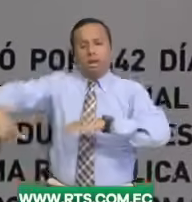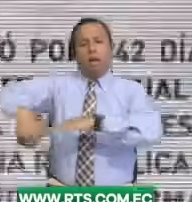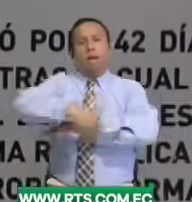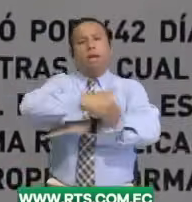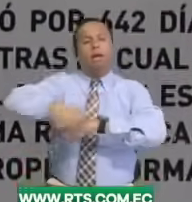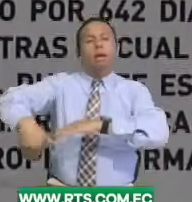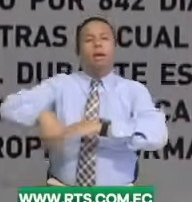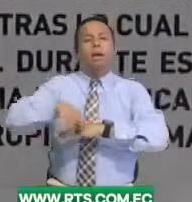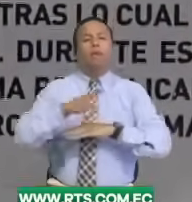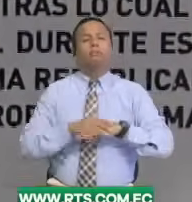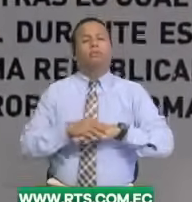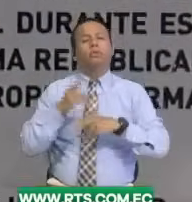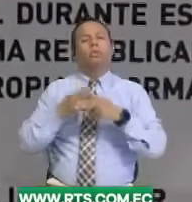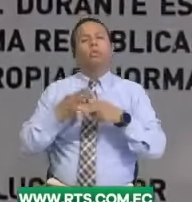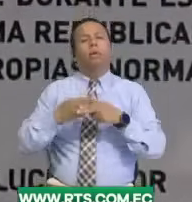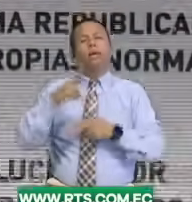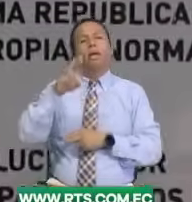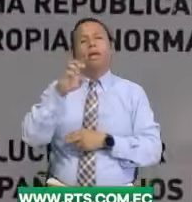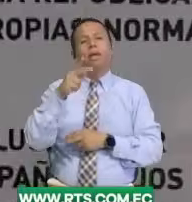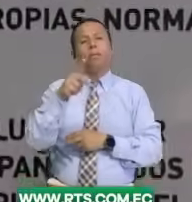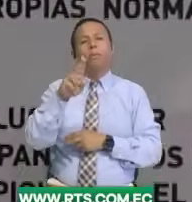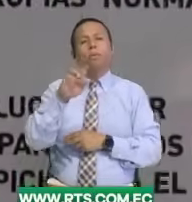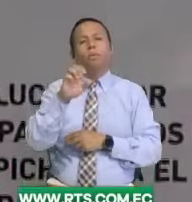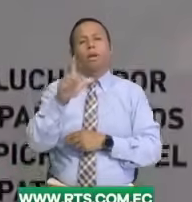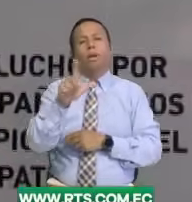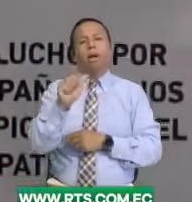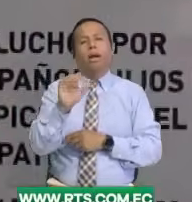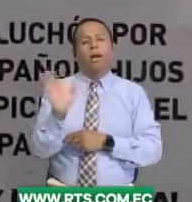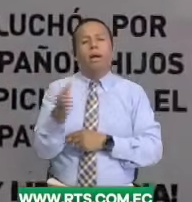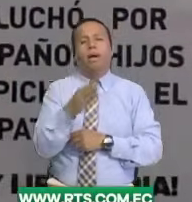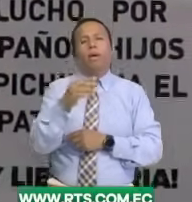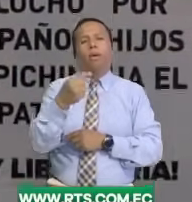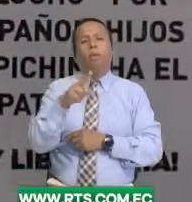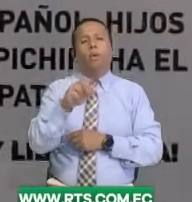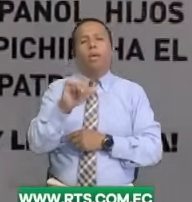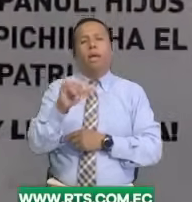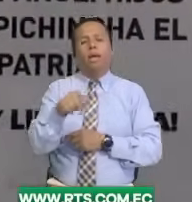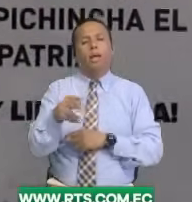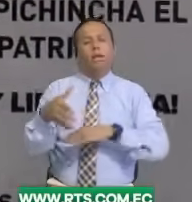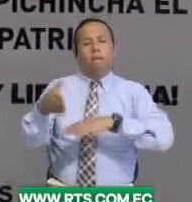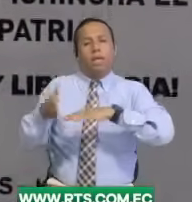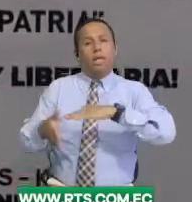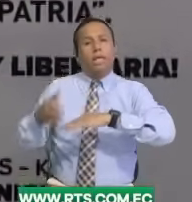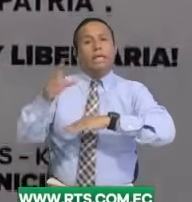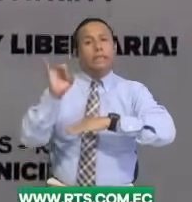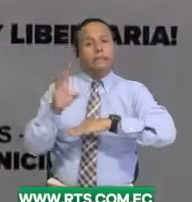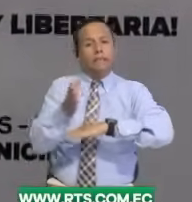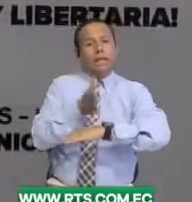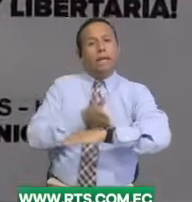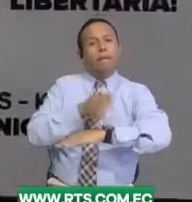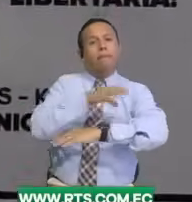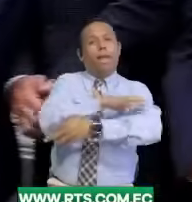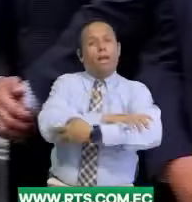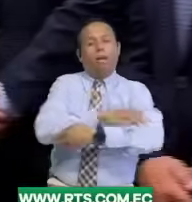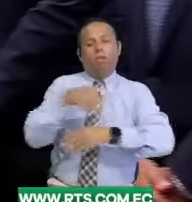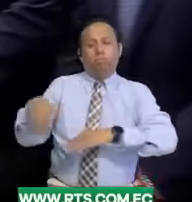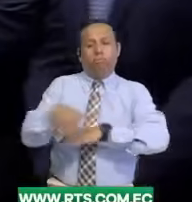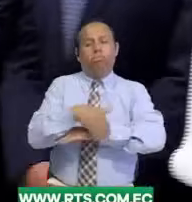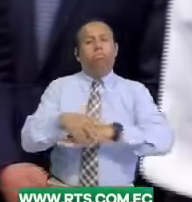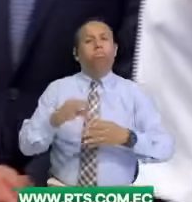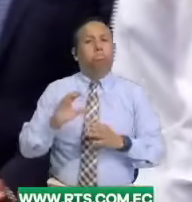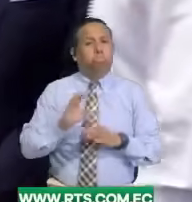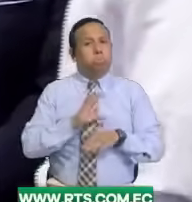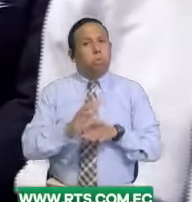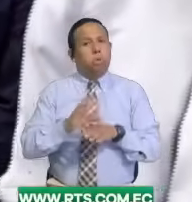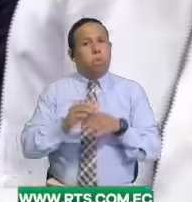río Guayas, en el tramo comprendido entre las calles Chile y Malecón Simón Bolívar. El Consejo Municipal aprobó esta nomenclatura